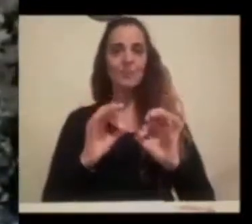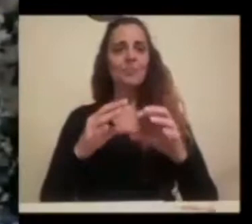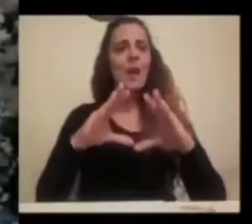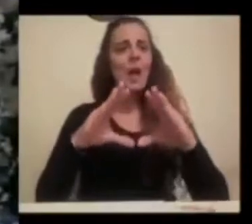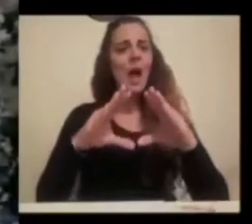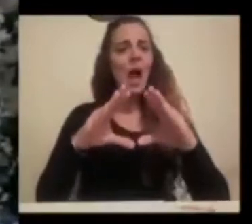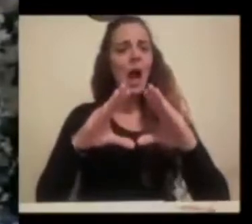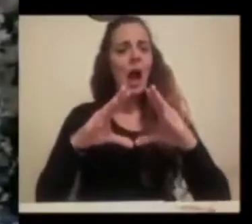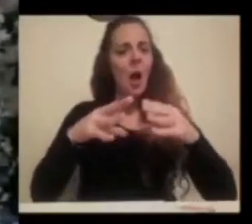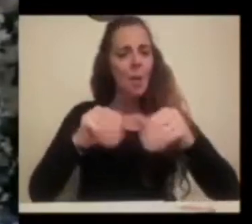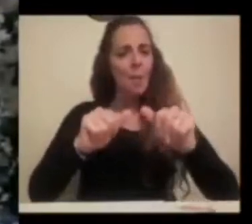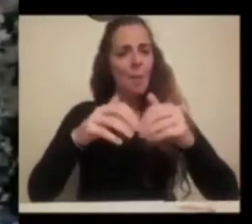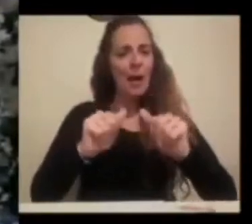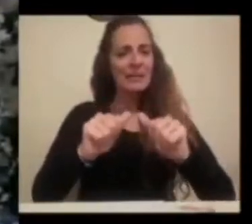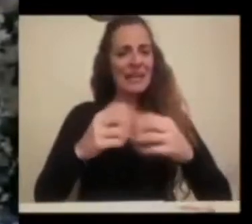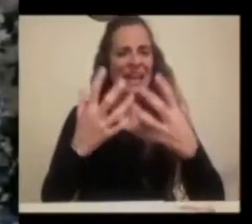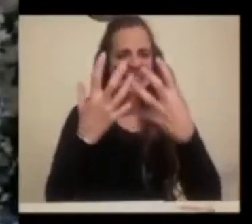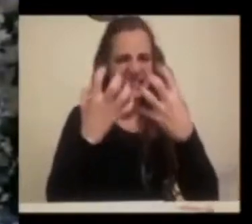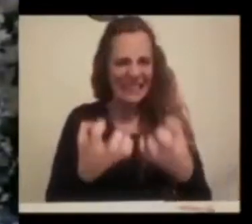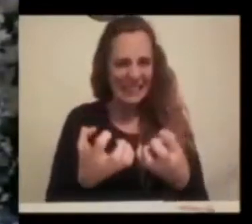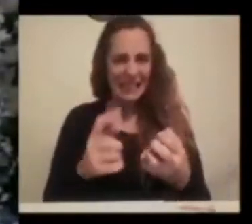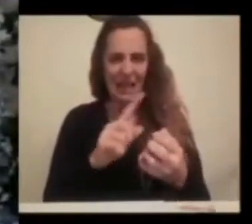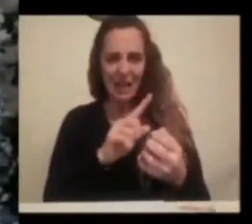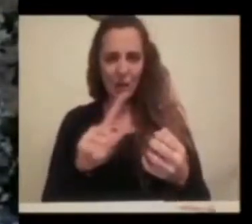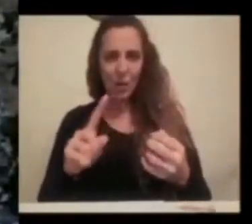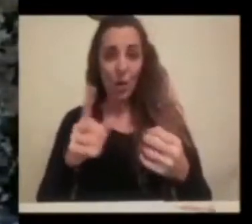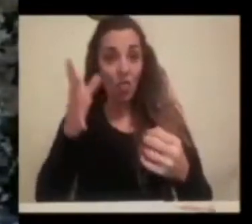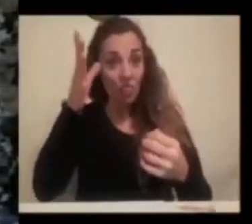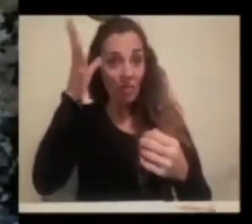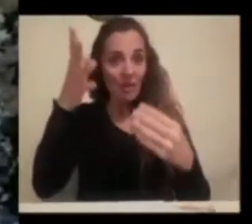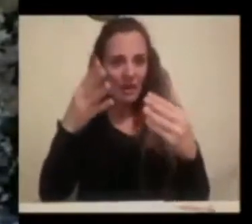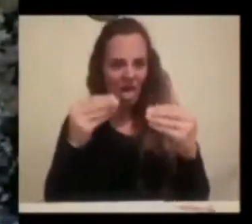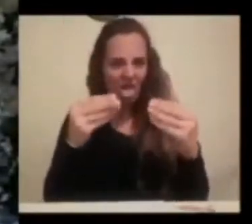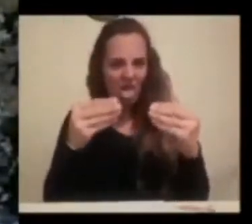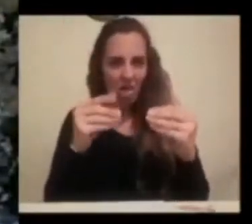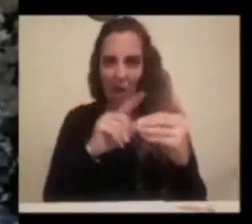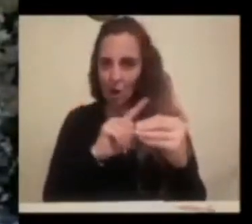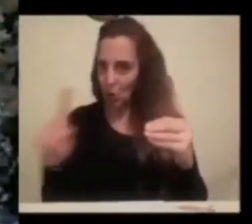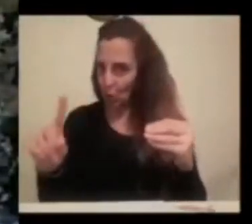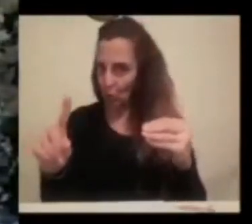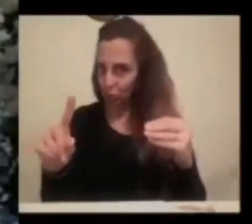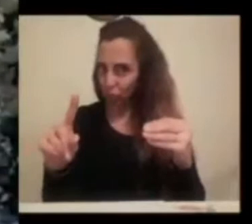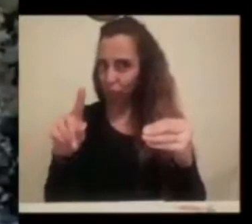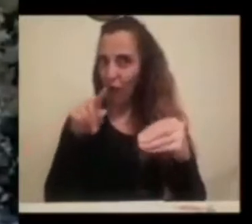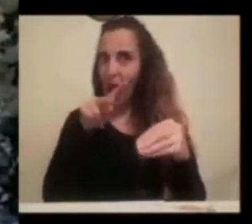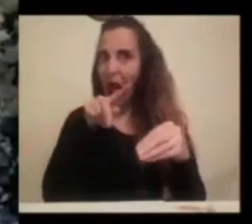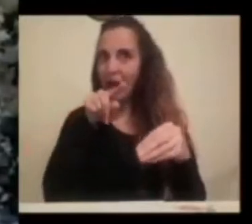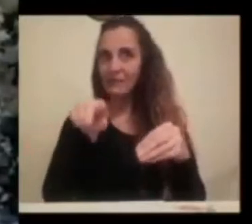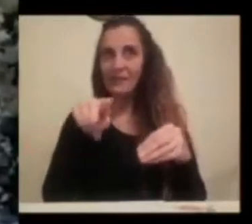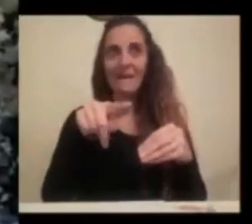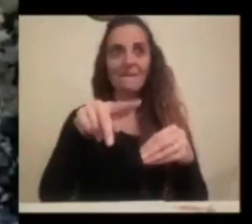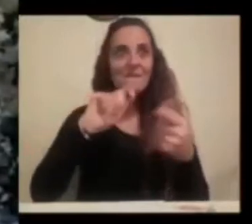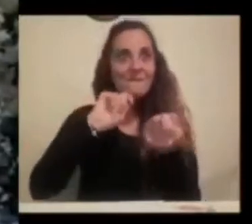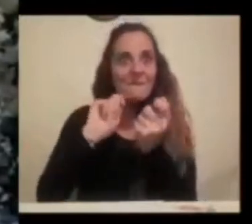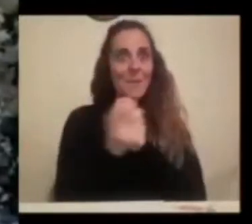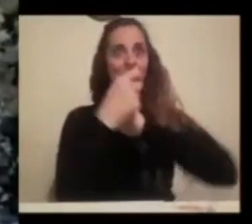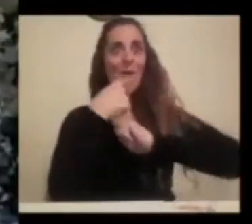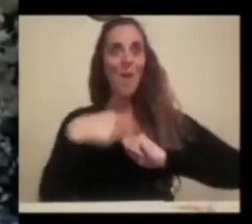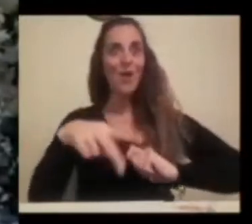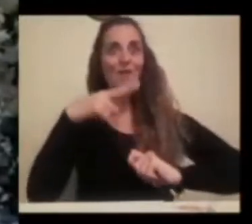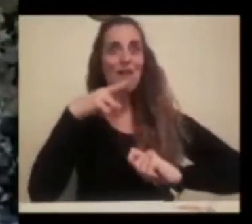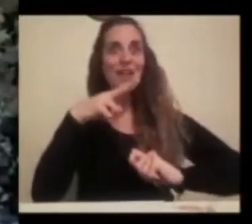que quedar muy seca ni muy húmeda, ¿sí? Quedó verde por la espinaca que le pusimos,